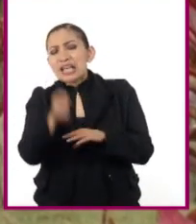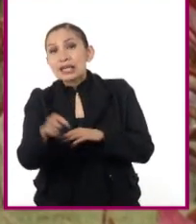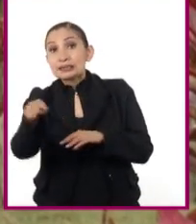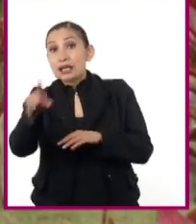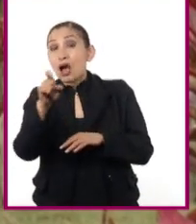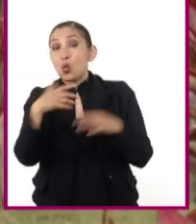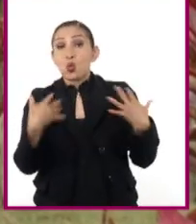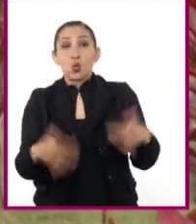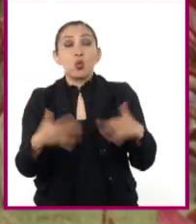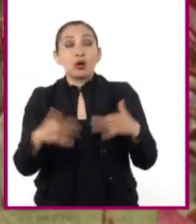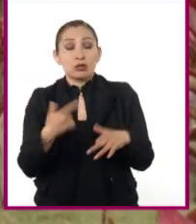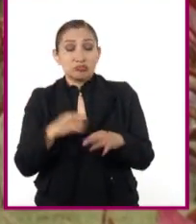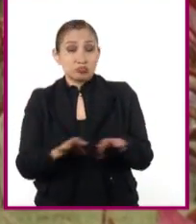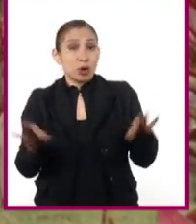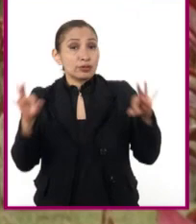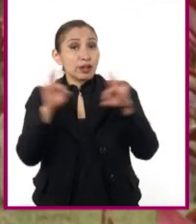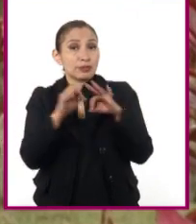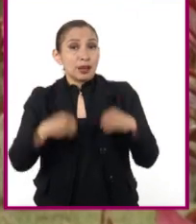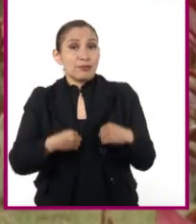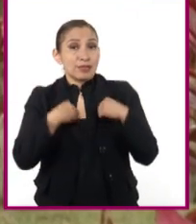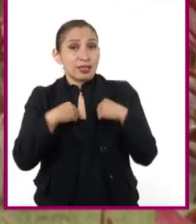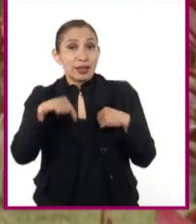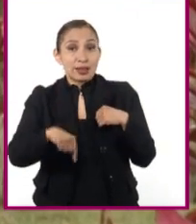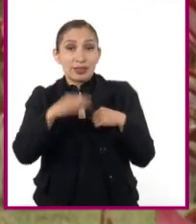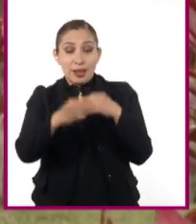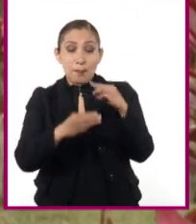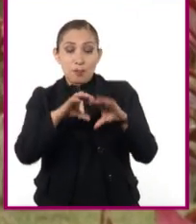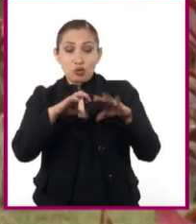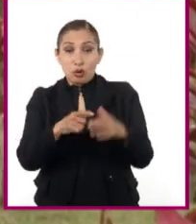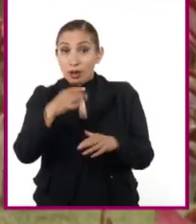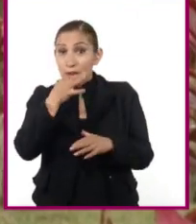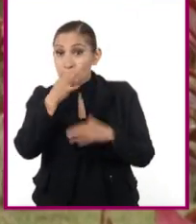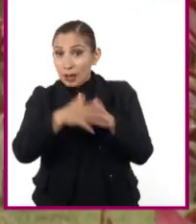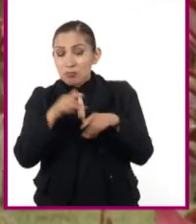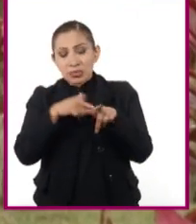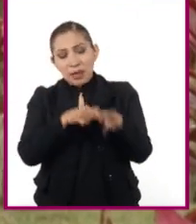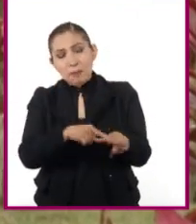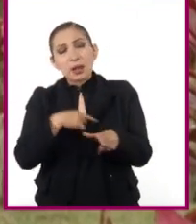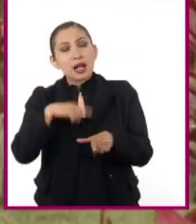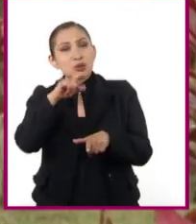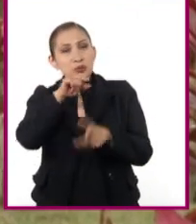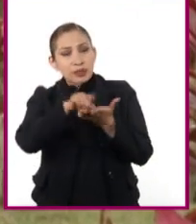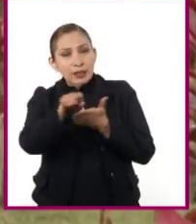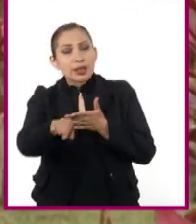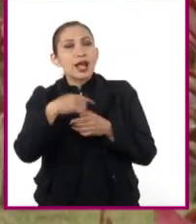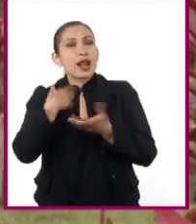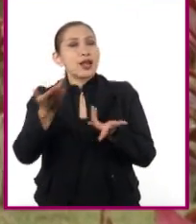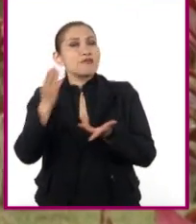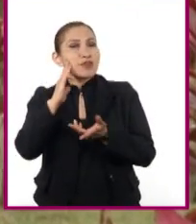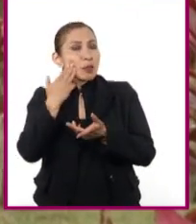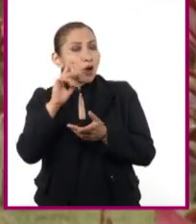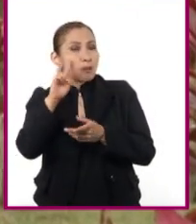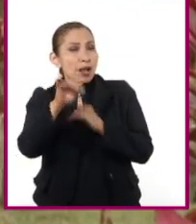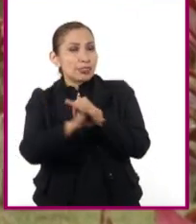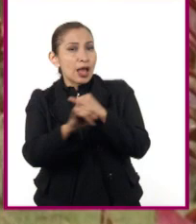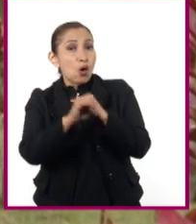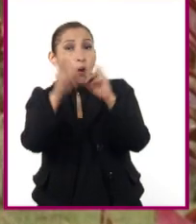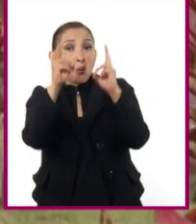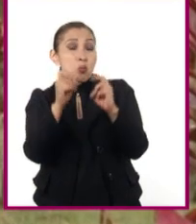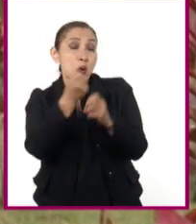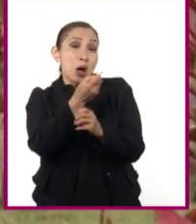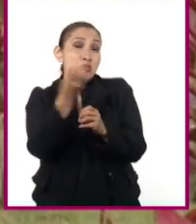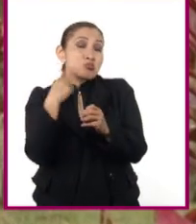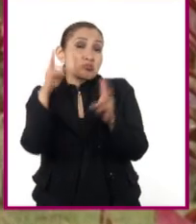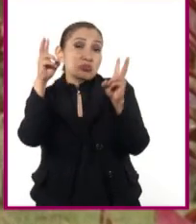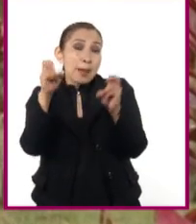sobre este líquido que es tan fundamental para la vida de nuestro planeta. Yo te recuerdo que puedes seguirnos en Twitter, Facebook, visitar nuestro portal o descargar cualquiera